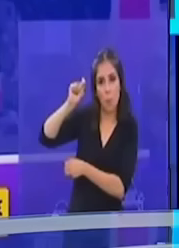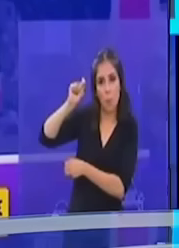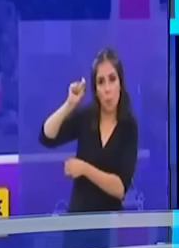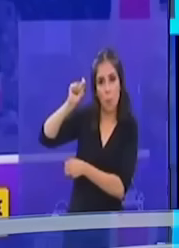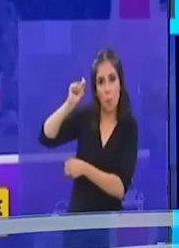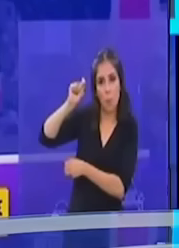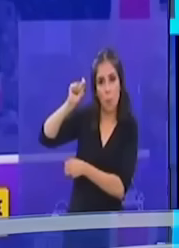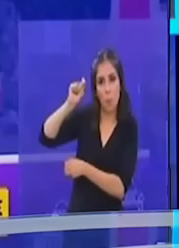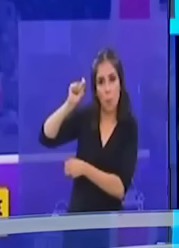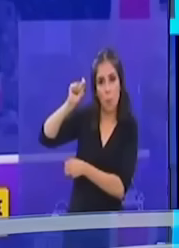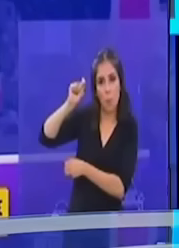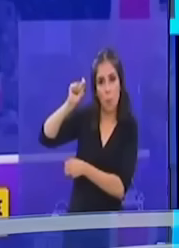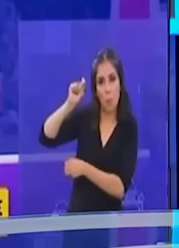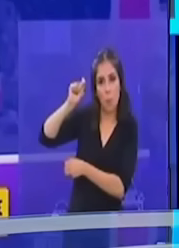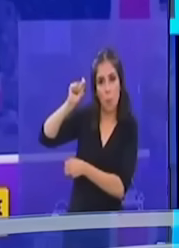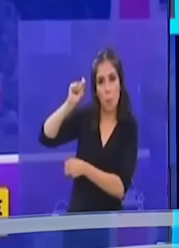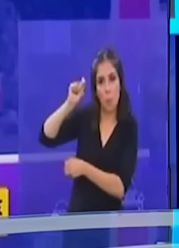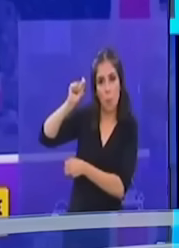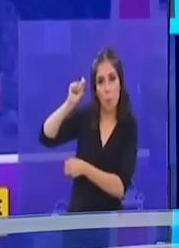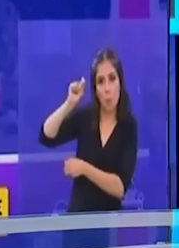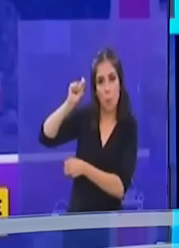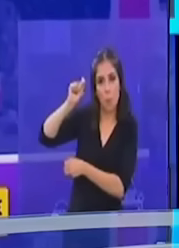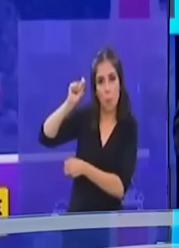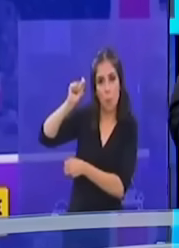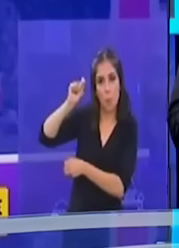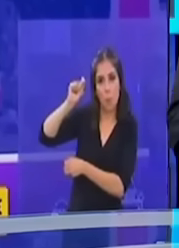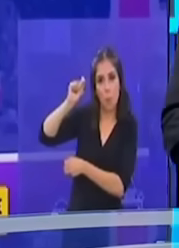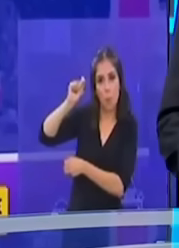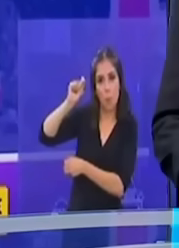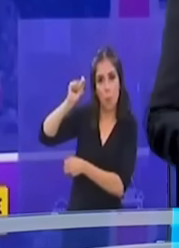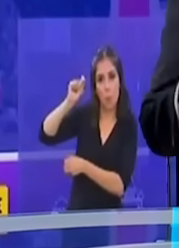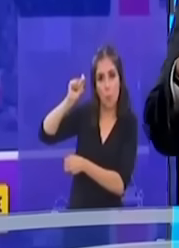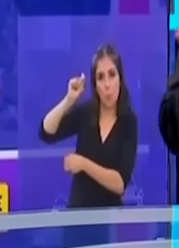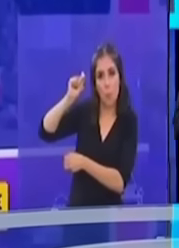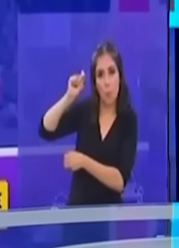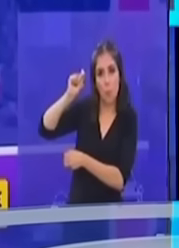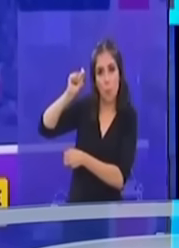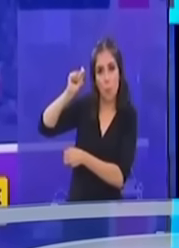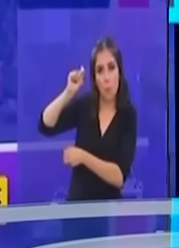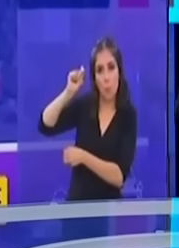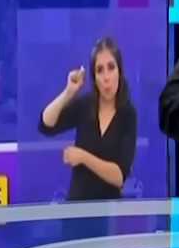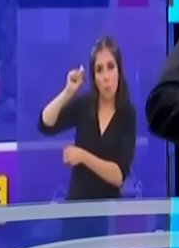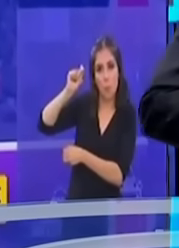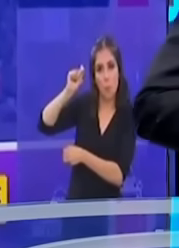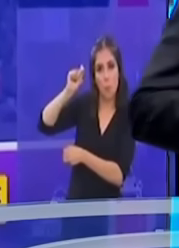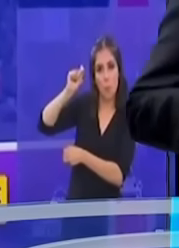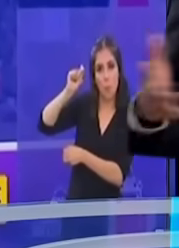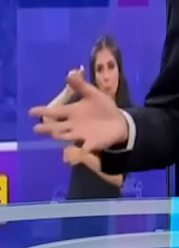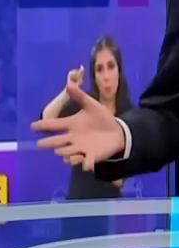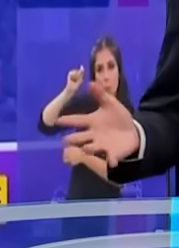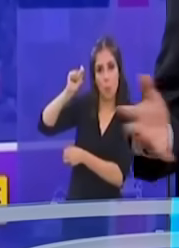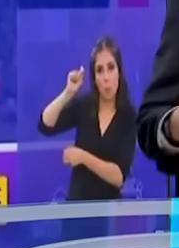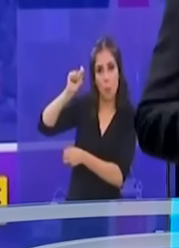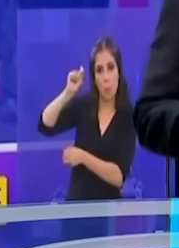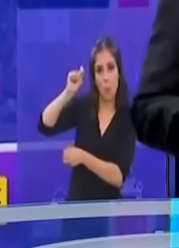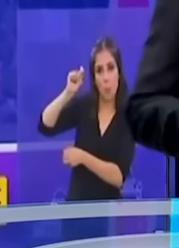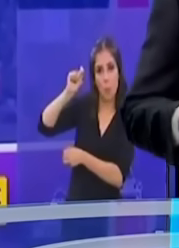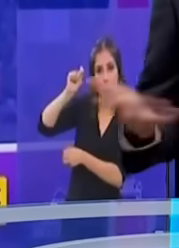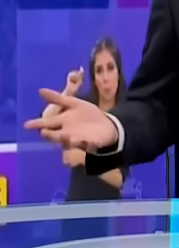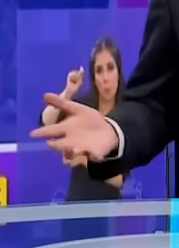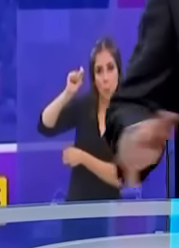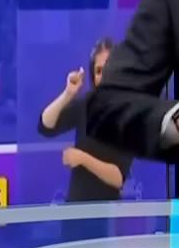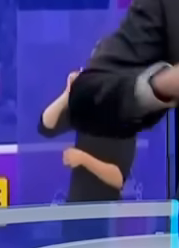me imagino que es entrenar, me imagino que es estar segura y superar esto que, insisto, candidata, nos pasa a todos, todos hemos